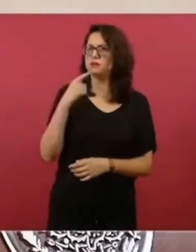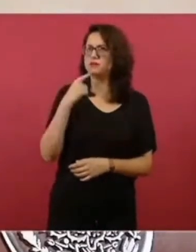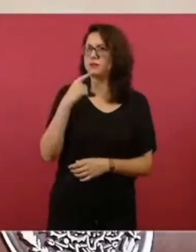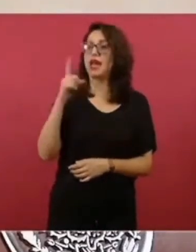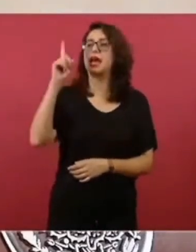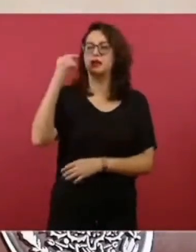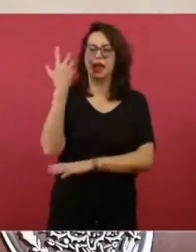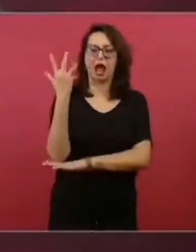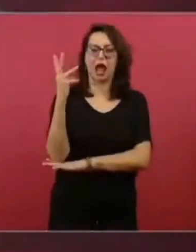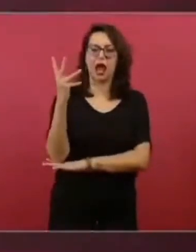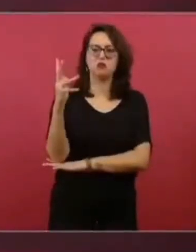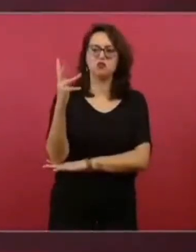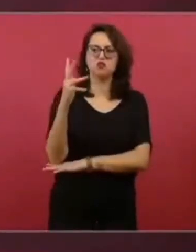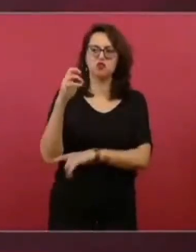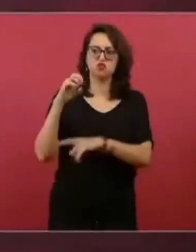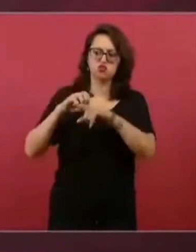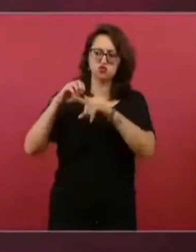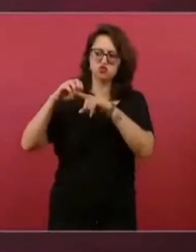y ellos